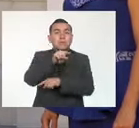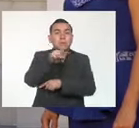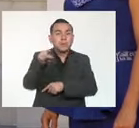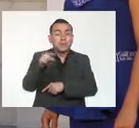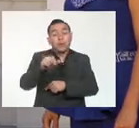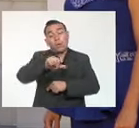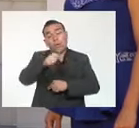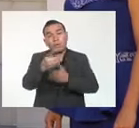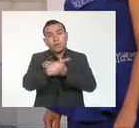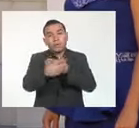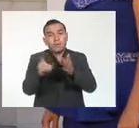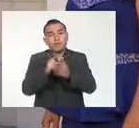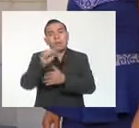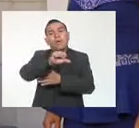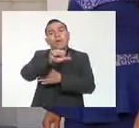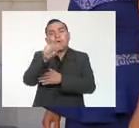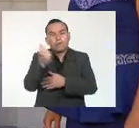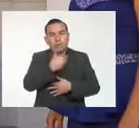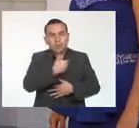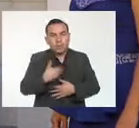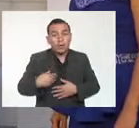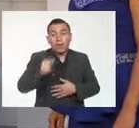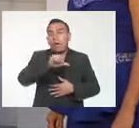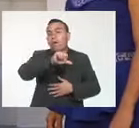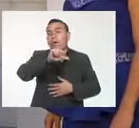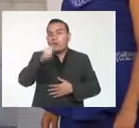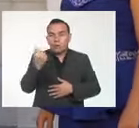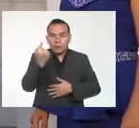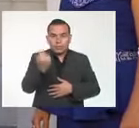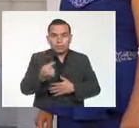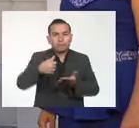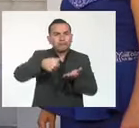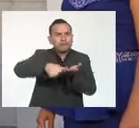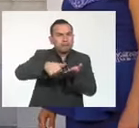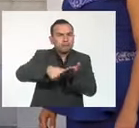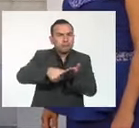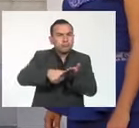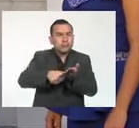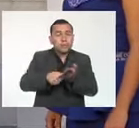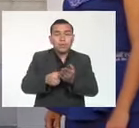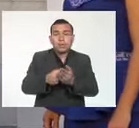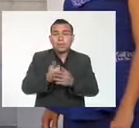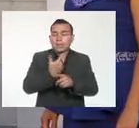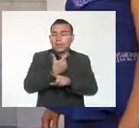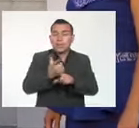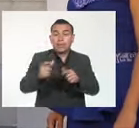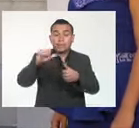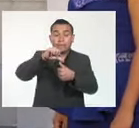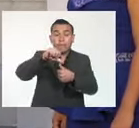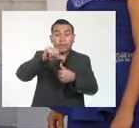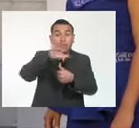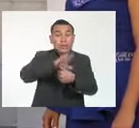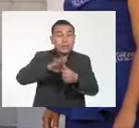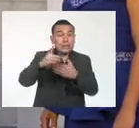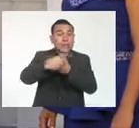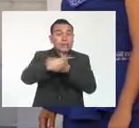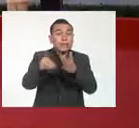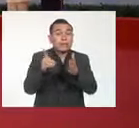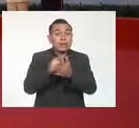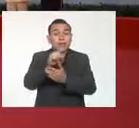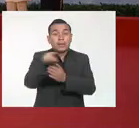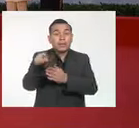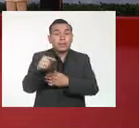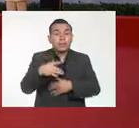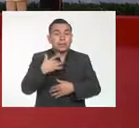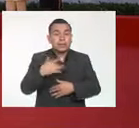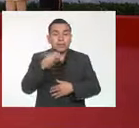otros diputados, a otro presidente, a otros alcaldes y a otros diputados para el Parlamento Centroamericano que ustedes mejor sientan